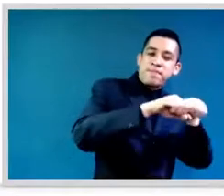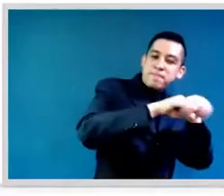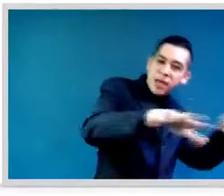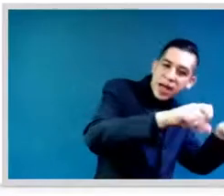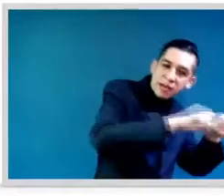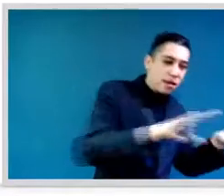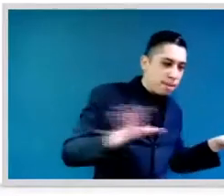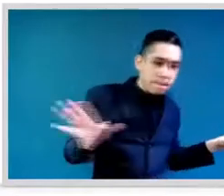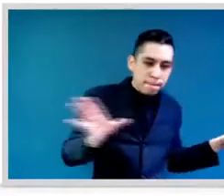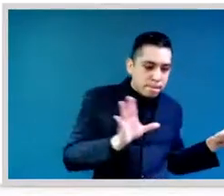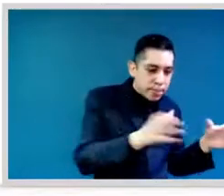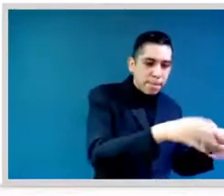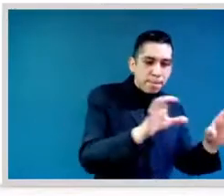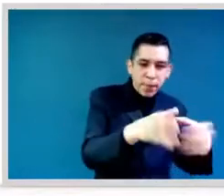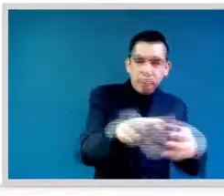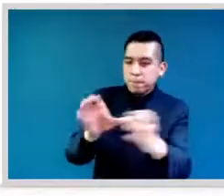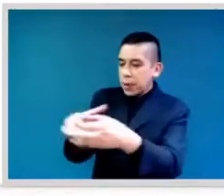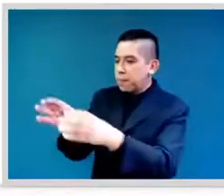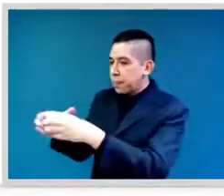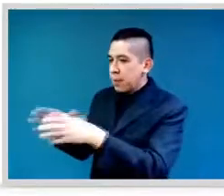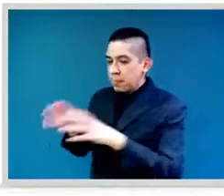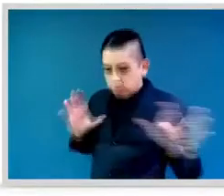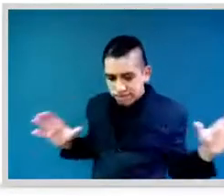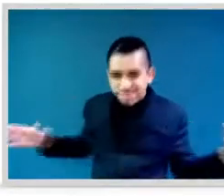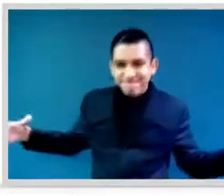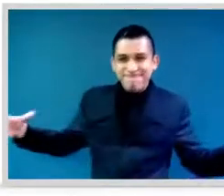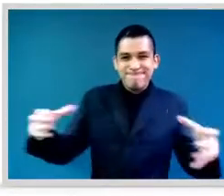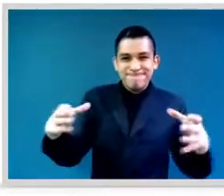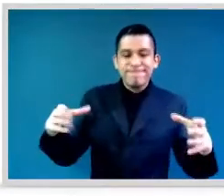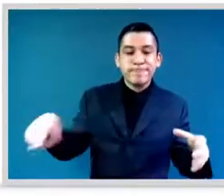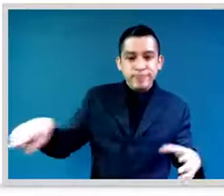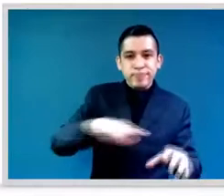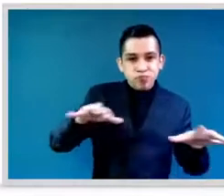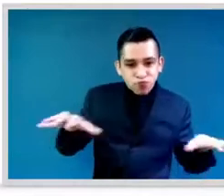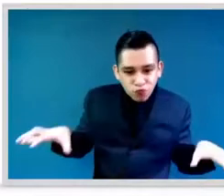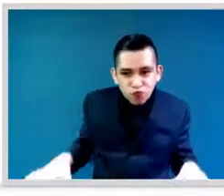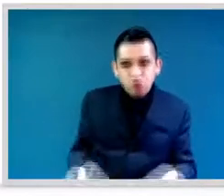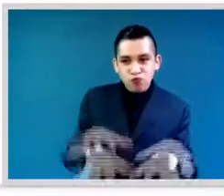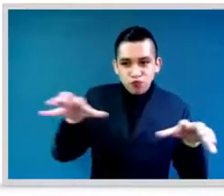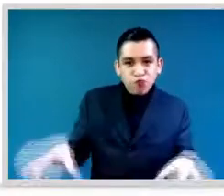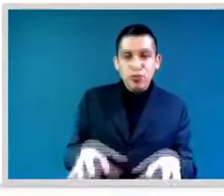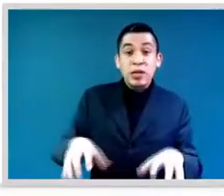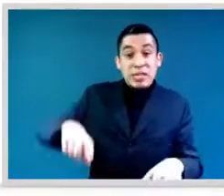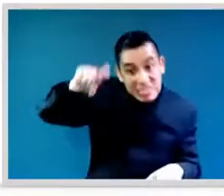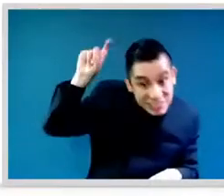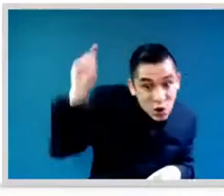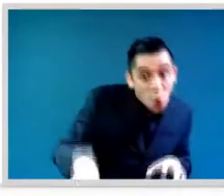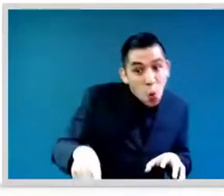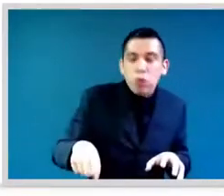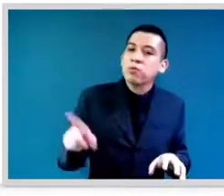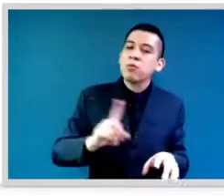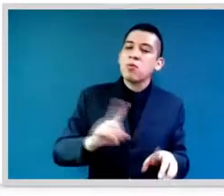Arrancamos las actividades con urgencia, no desde la articulación de promesas